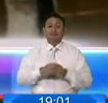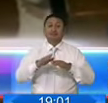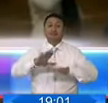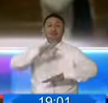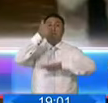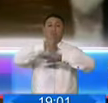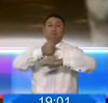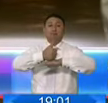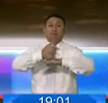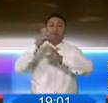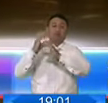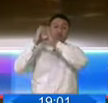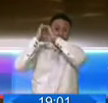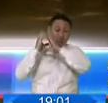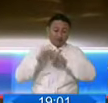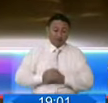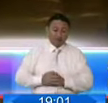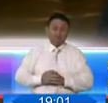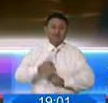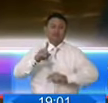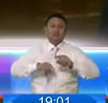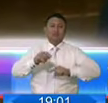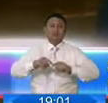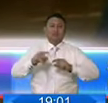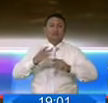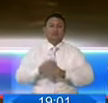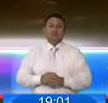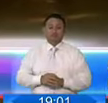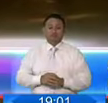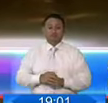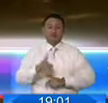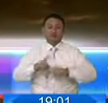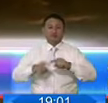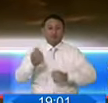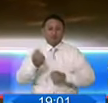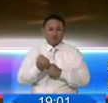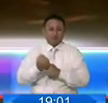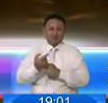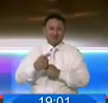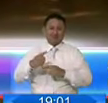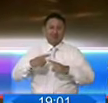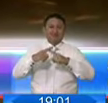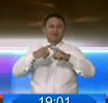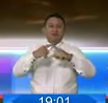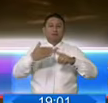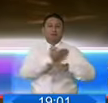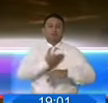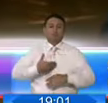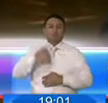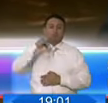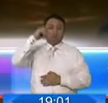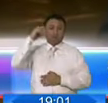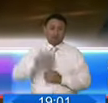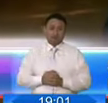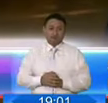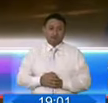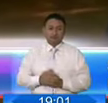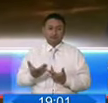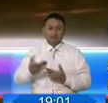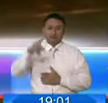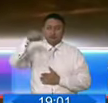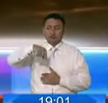simpatizantes del ex presidente rafael correa se colocaron acá en la plaza del santo domingo en donde